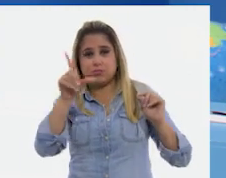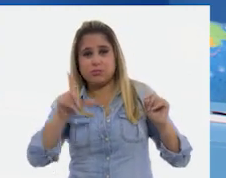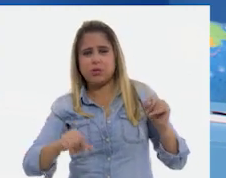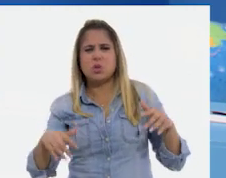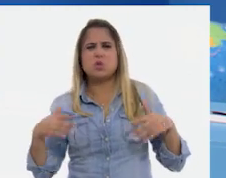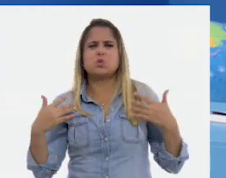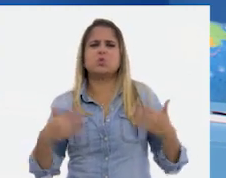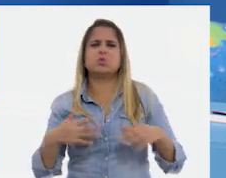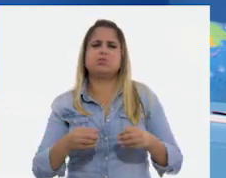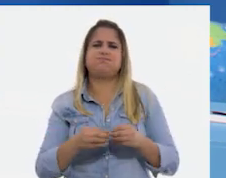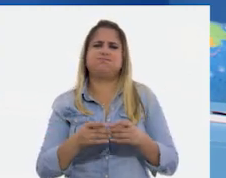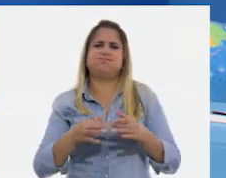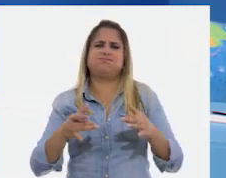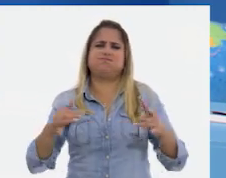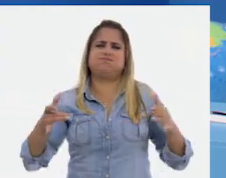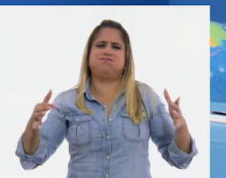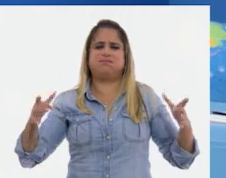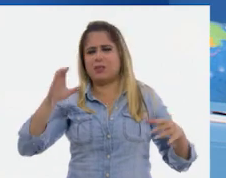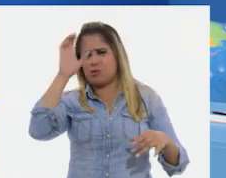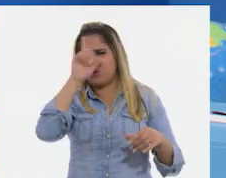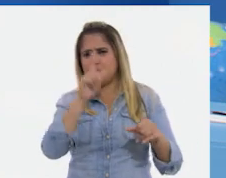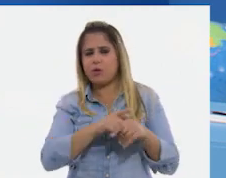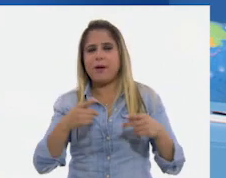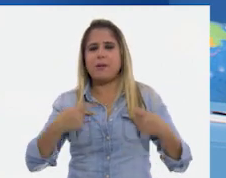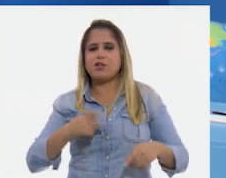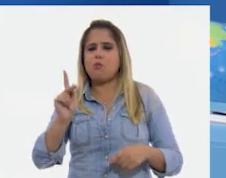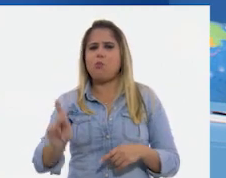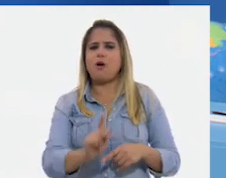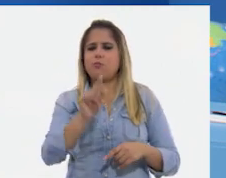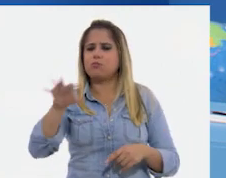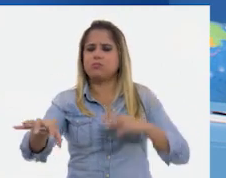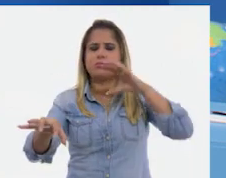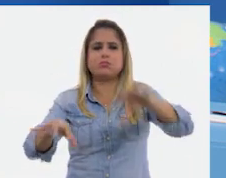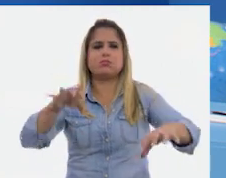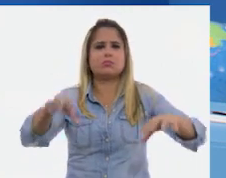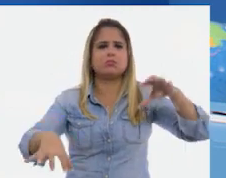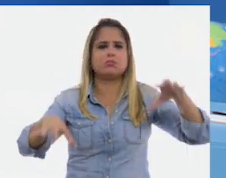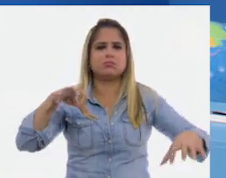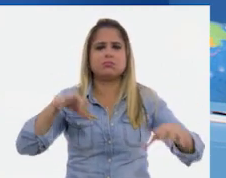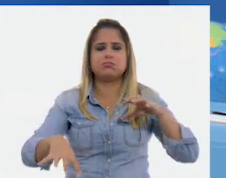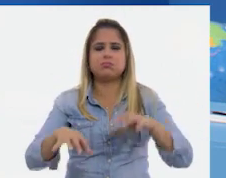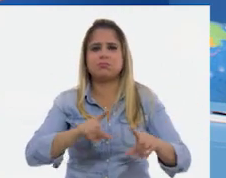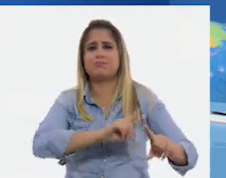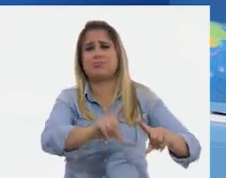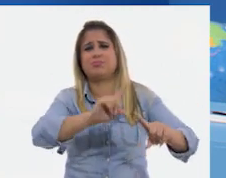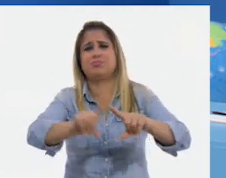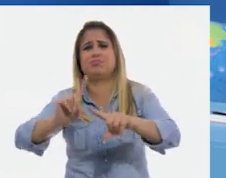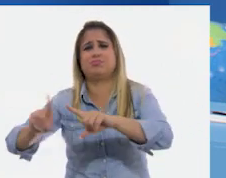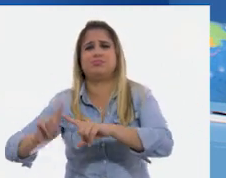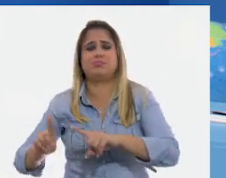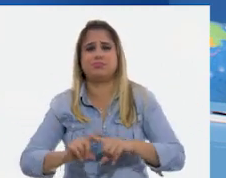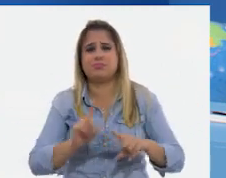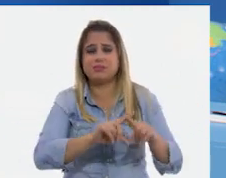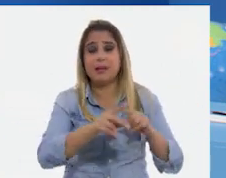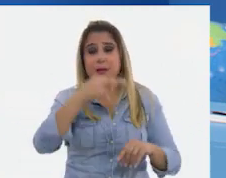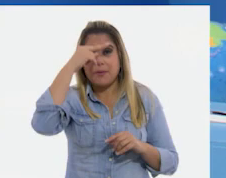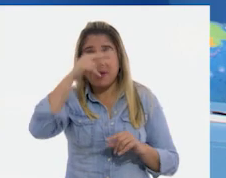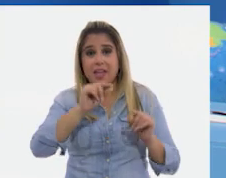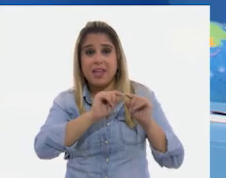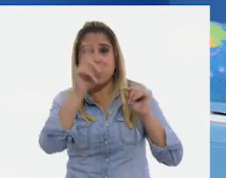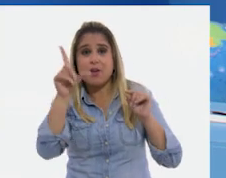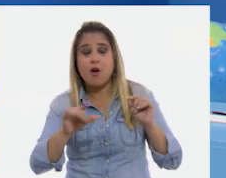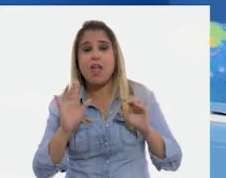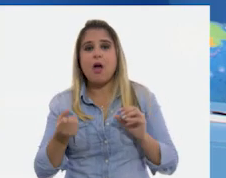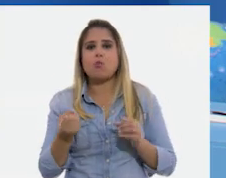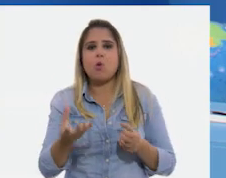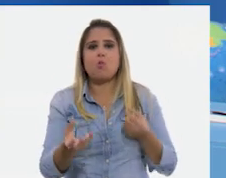enriquecido con la influencia cultural de las poblaciones que llegan a nuestro territorio y, al mismo tiempo, México ha